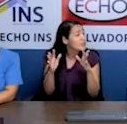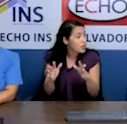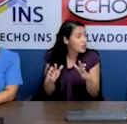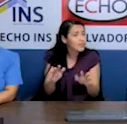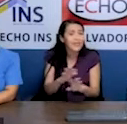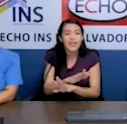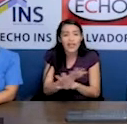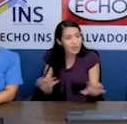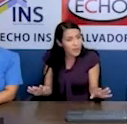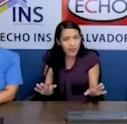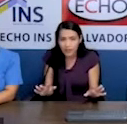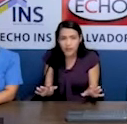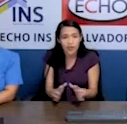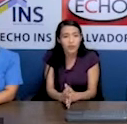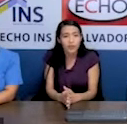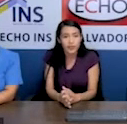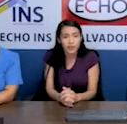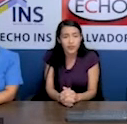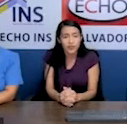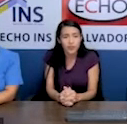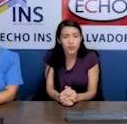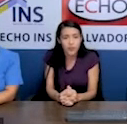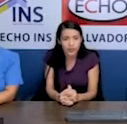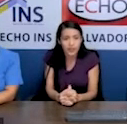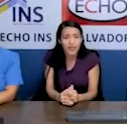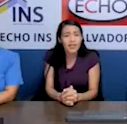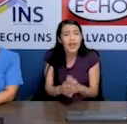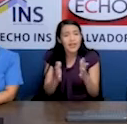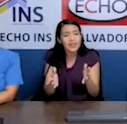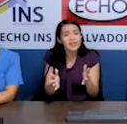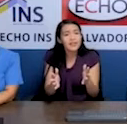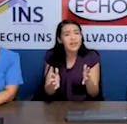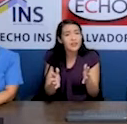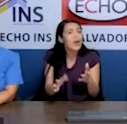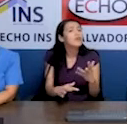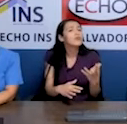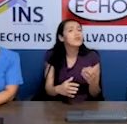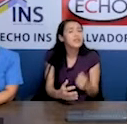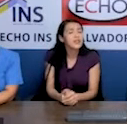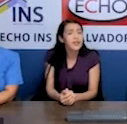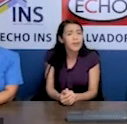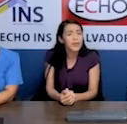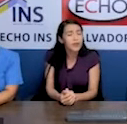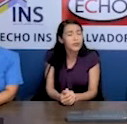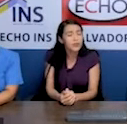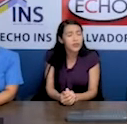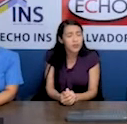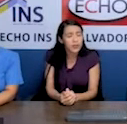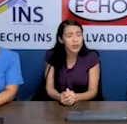una condición de emergencia, como dijimos anteriormente. Ahí les detallo algunos